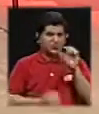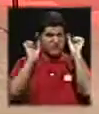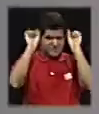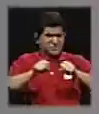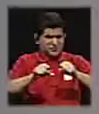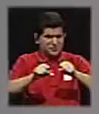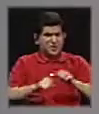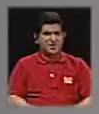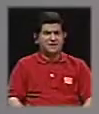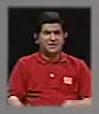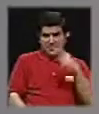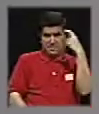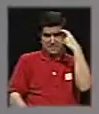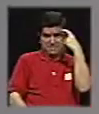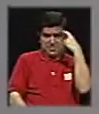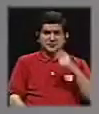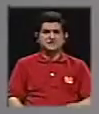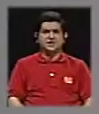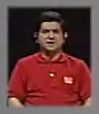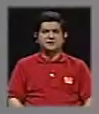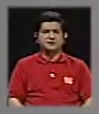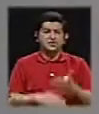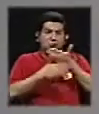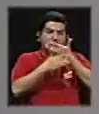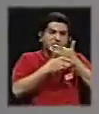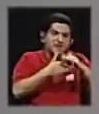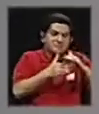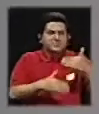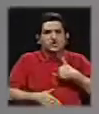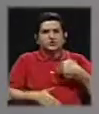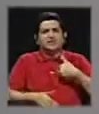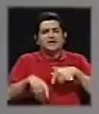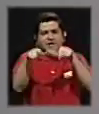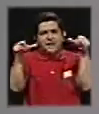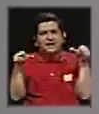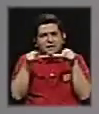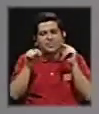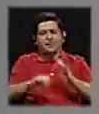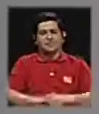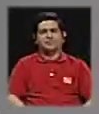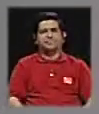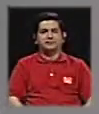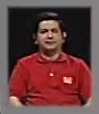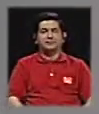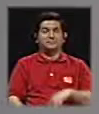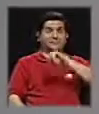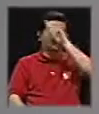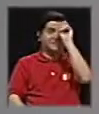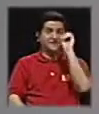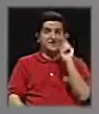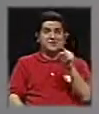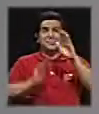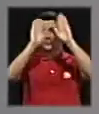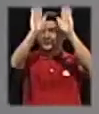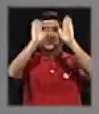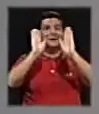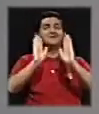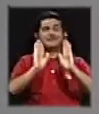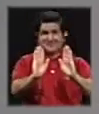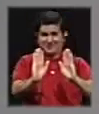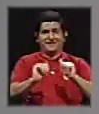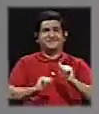posible, dada la división, polarización que está ocurriendo en la zona. Es una excelente pregunta, realmente,